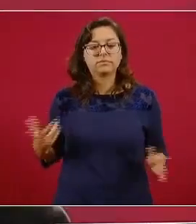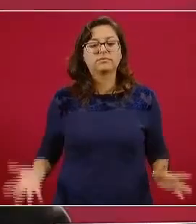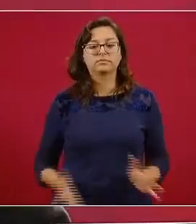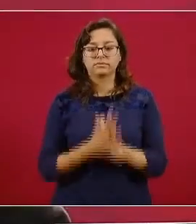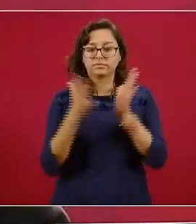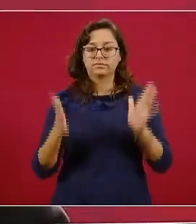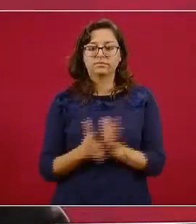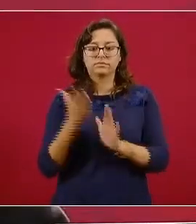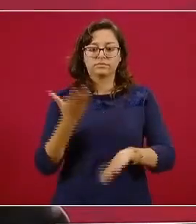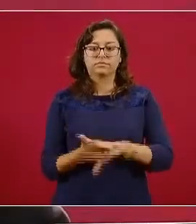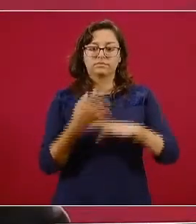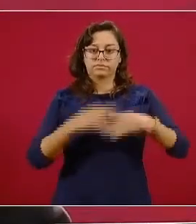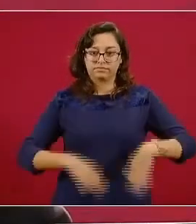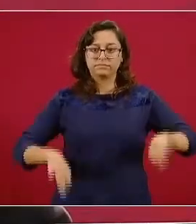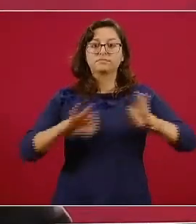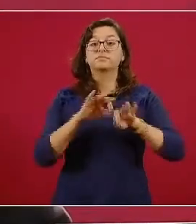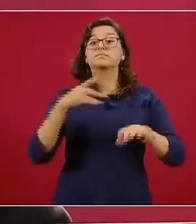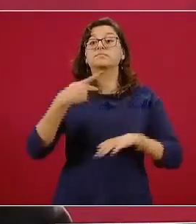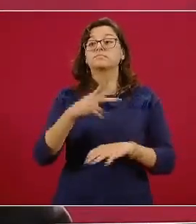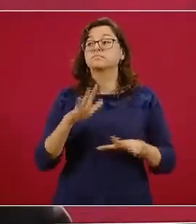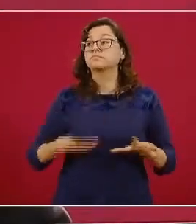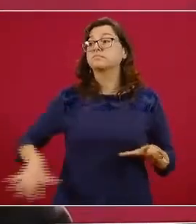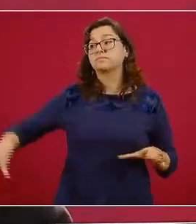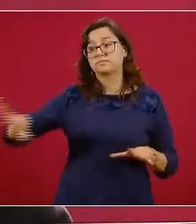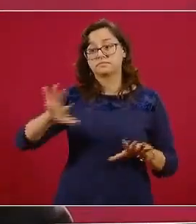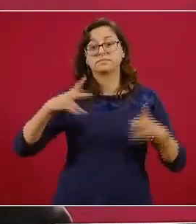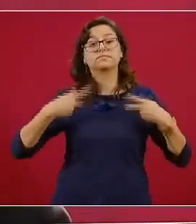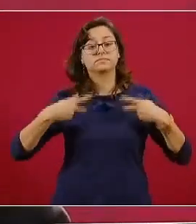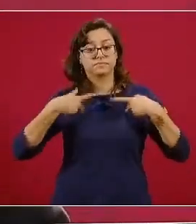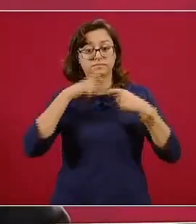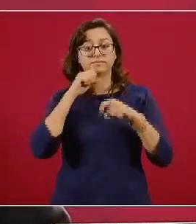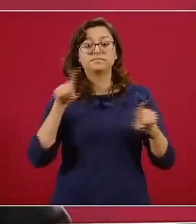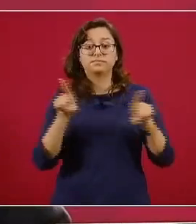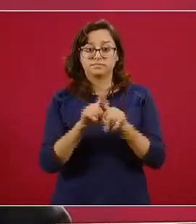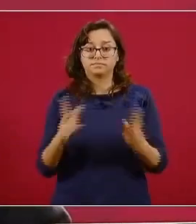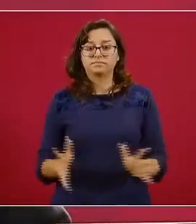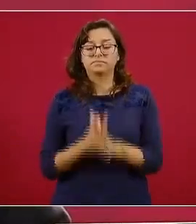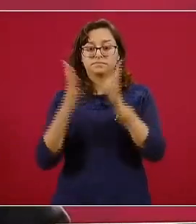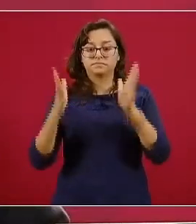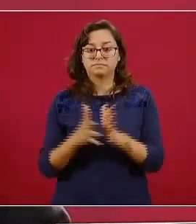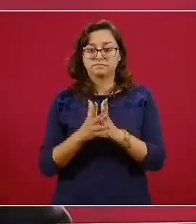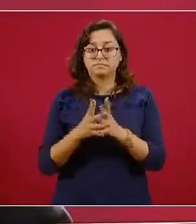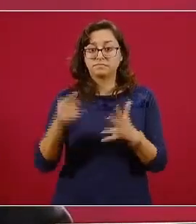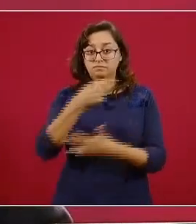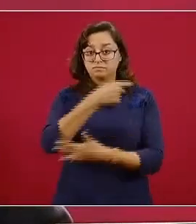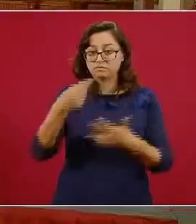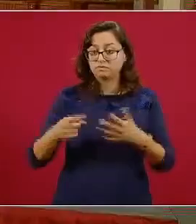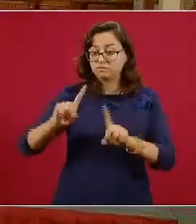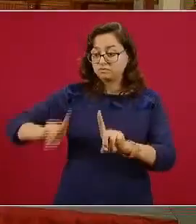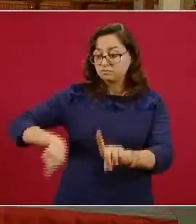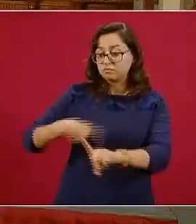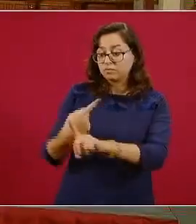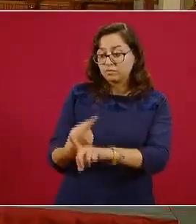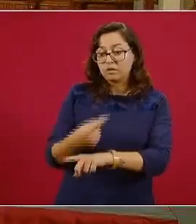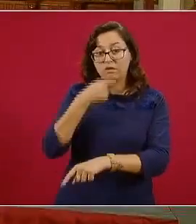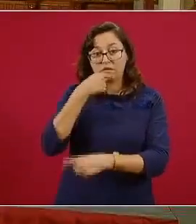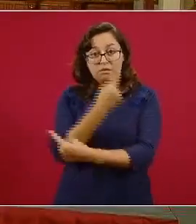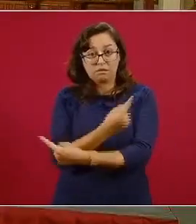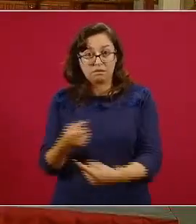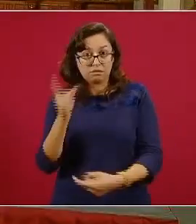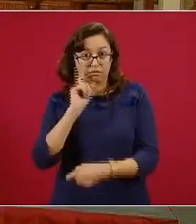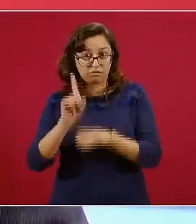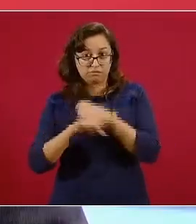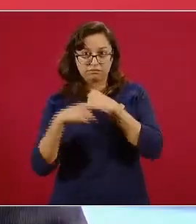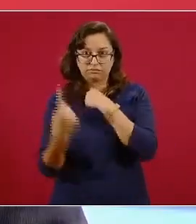fundamental, pero la sociedad debe también participar repudiando todas las condiciones que llevan al embarazo adolescente